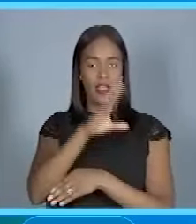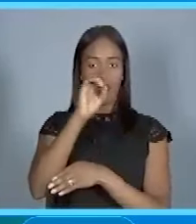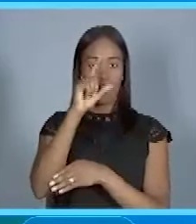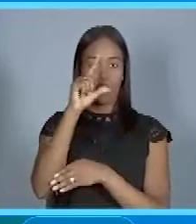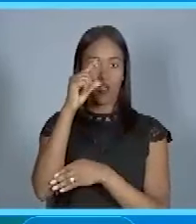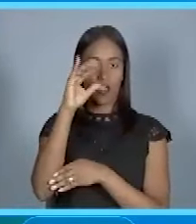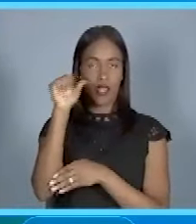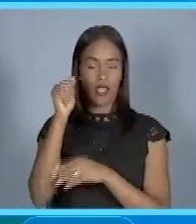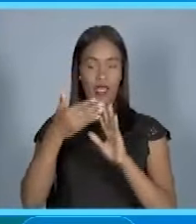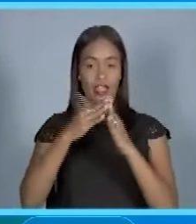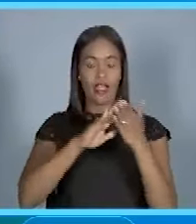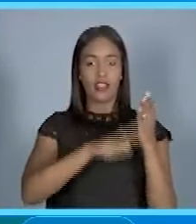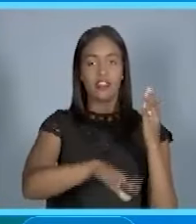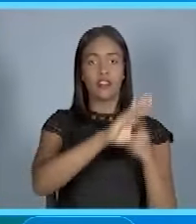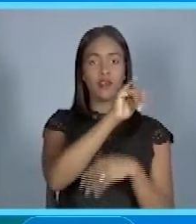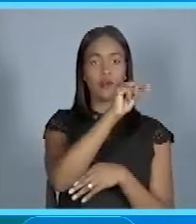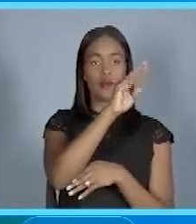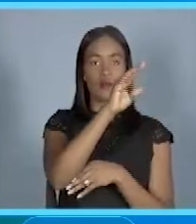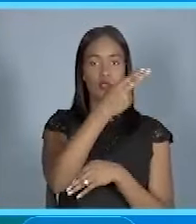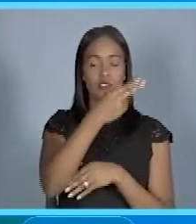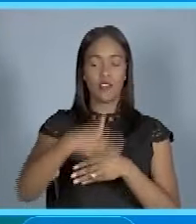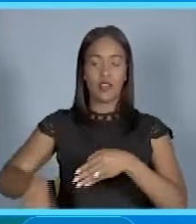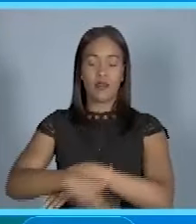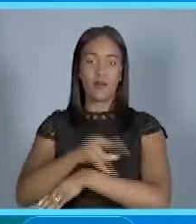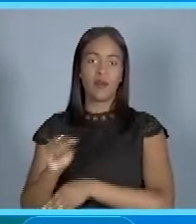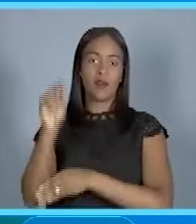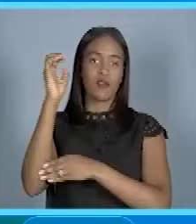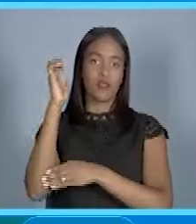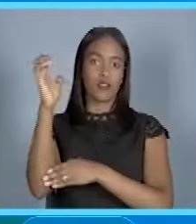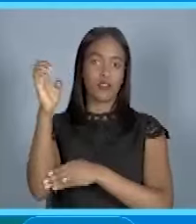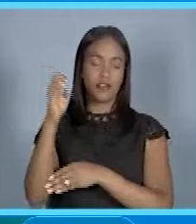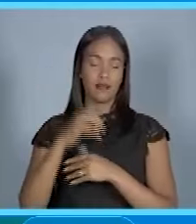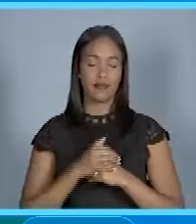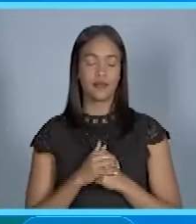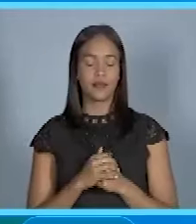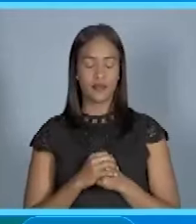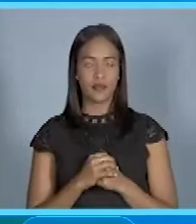ecológica entre la ciudad Juan Bosch y la autopista del Nordeste. Joan Navaez con los detalles.